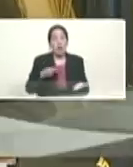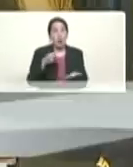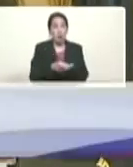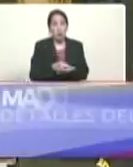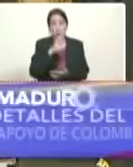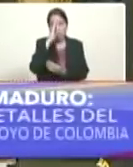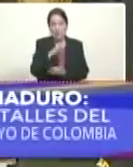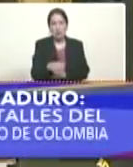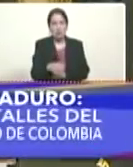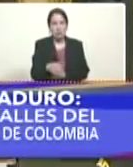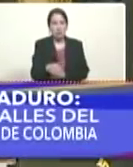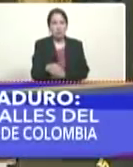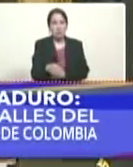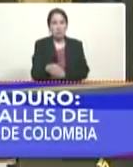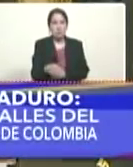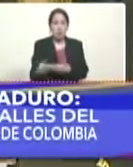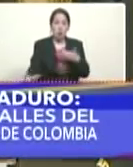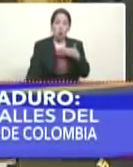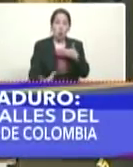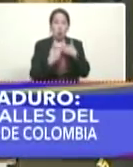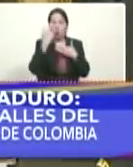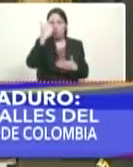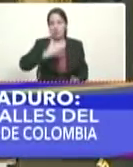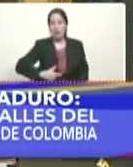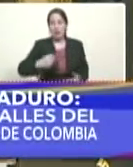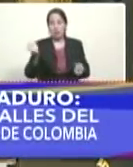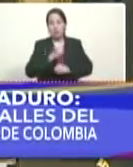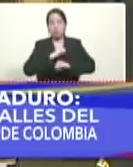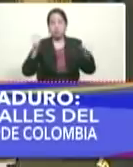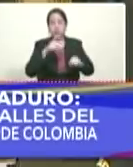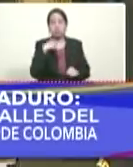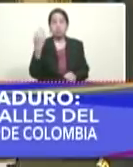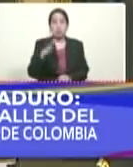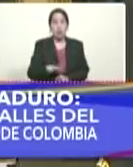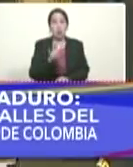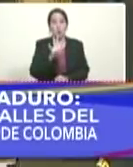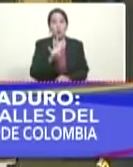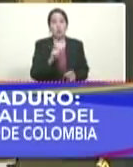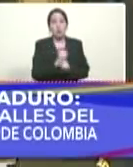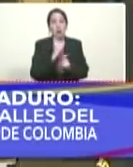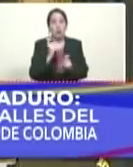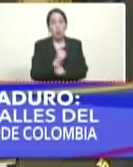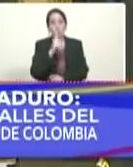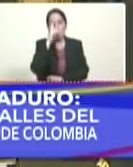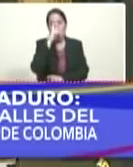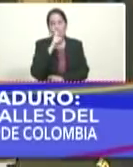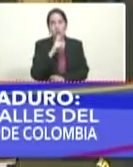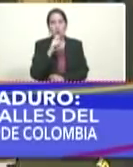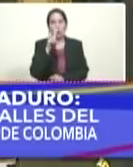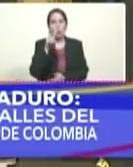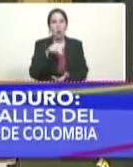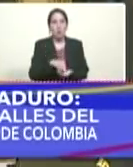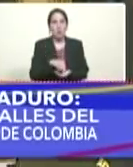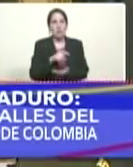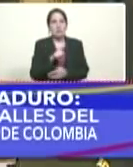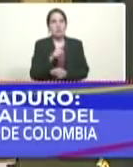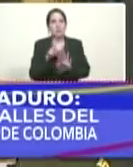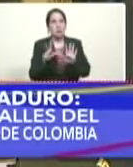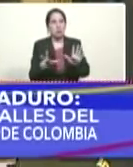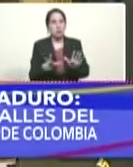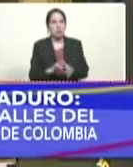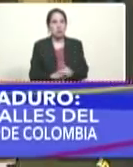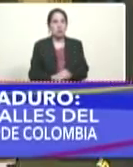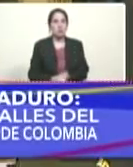directamente el atentado que pretendía asesinarme el 4 de agosto del año 2018 john bolton